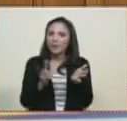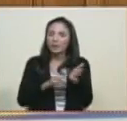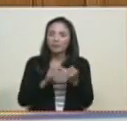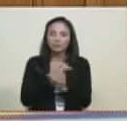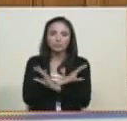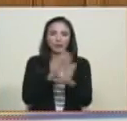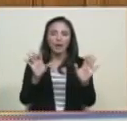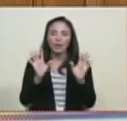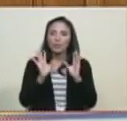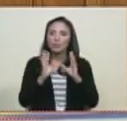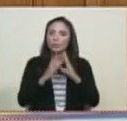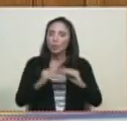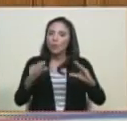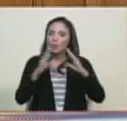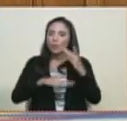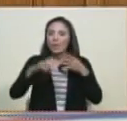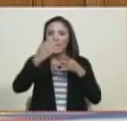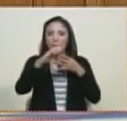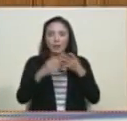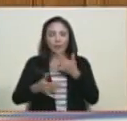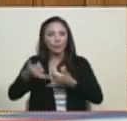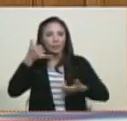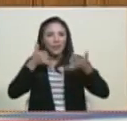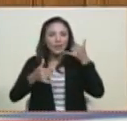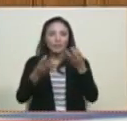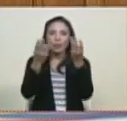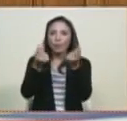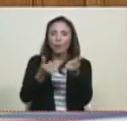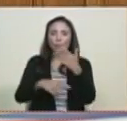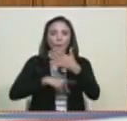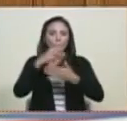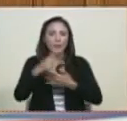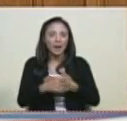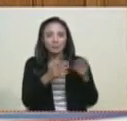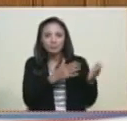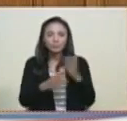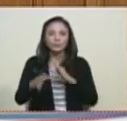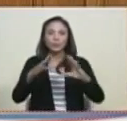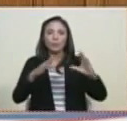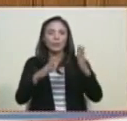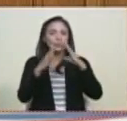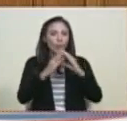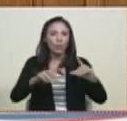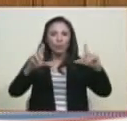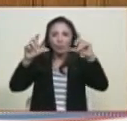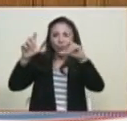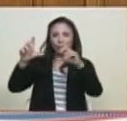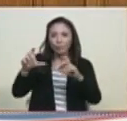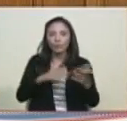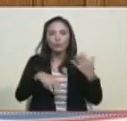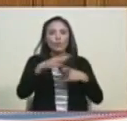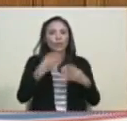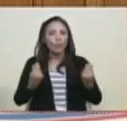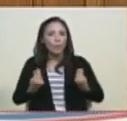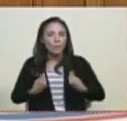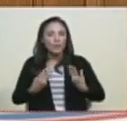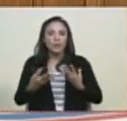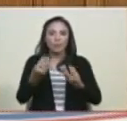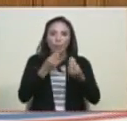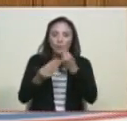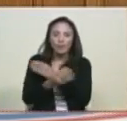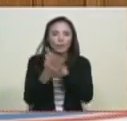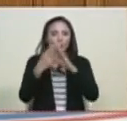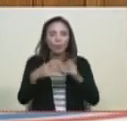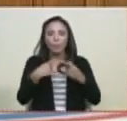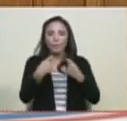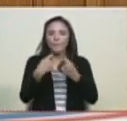elemento encontrado en los teléfonos celulares, los planes, sus conversaciones, las fotos, dónde comieron, dónde durmieron, quién